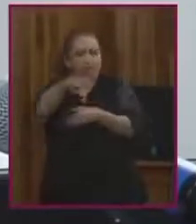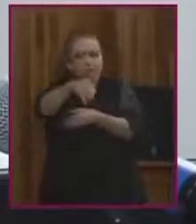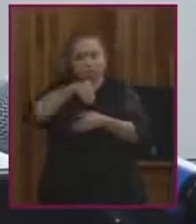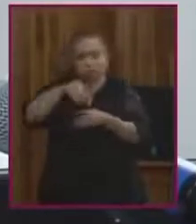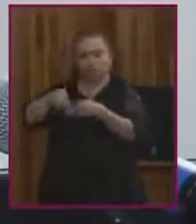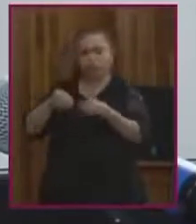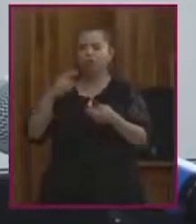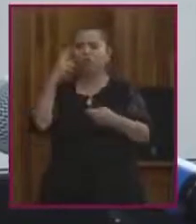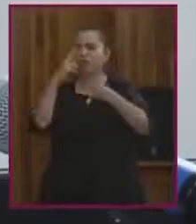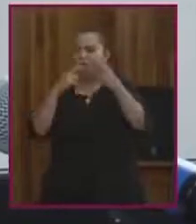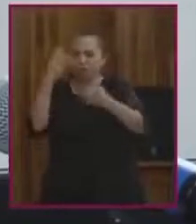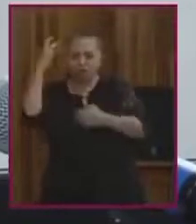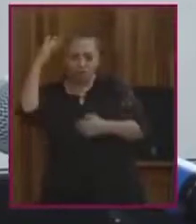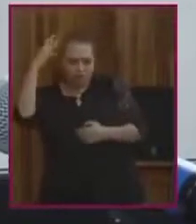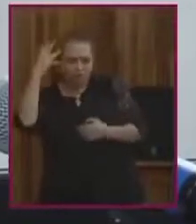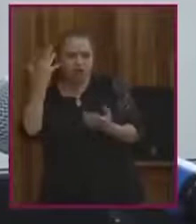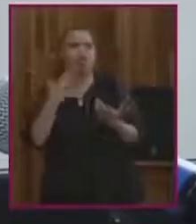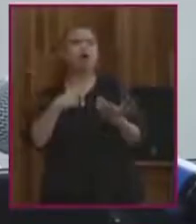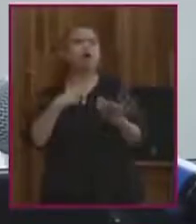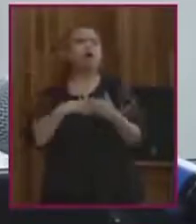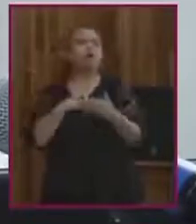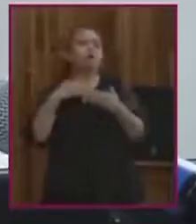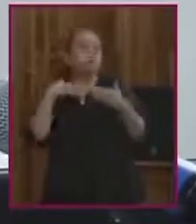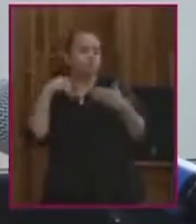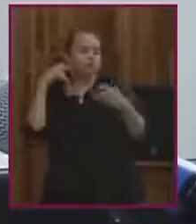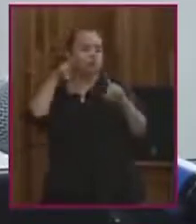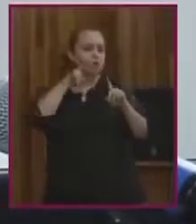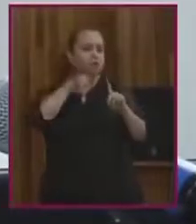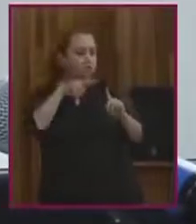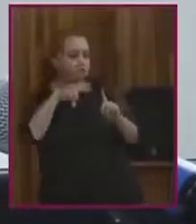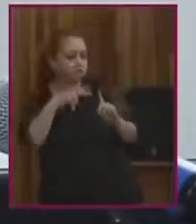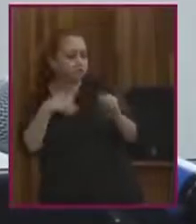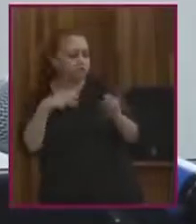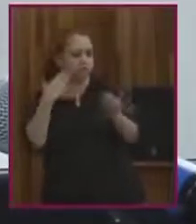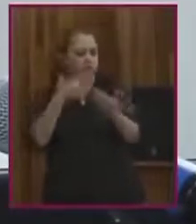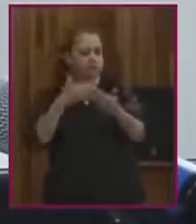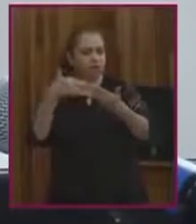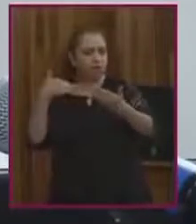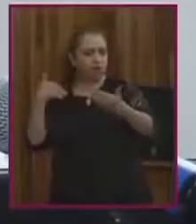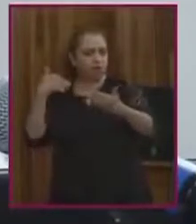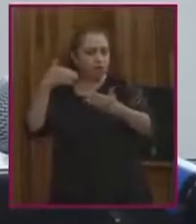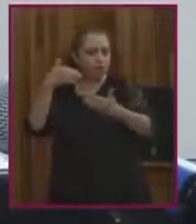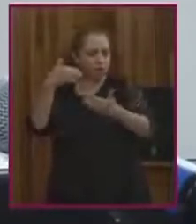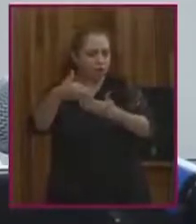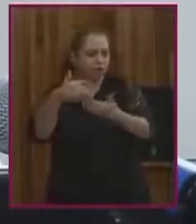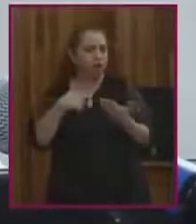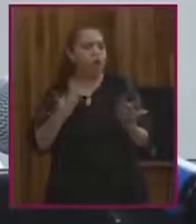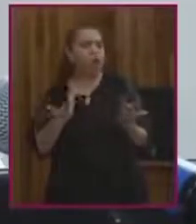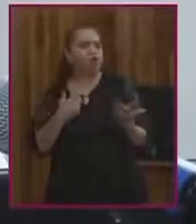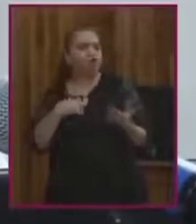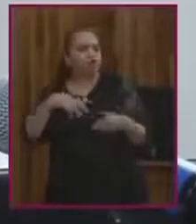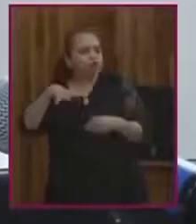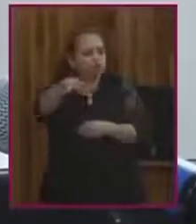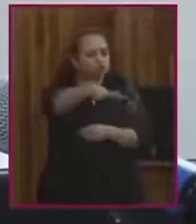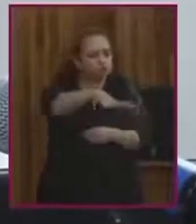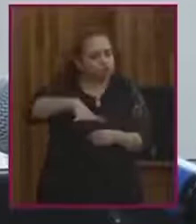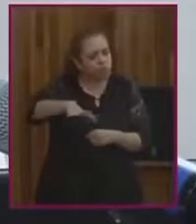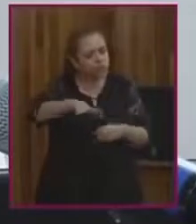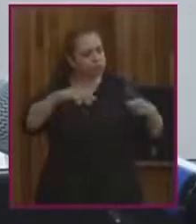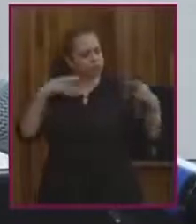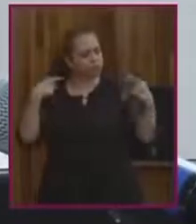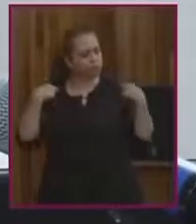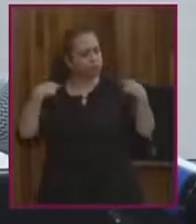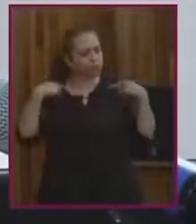al respecto y mirar en perspectiva un trabajo en términos de la integralidad. Pienso en los contextos del trabajo docente.